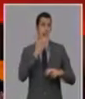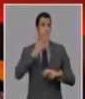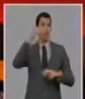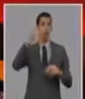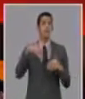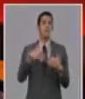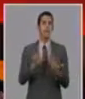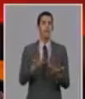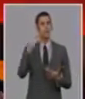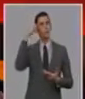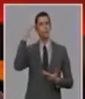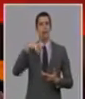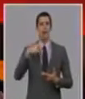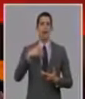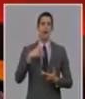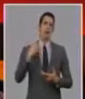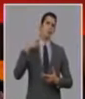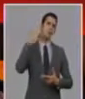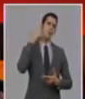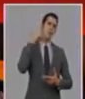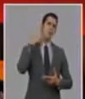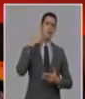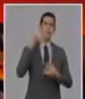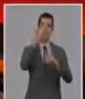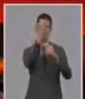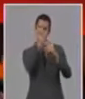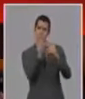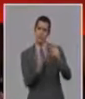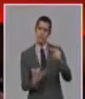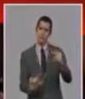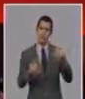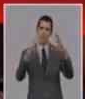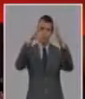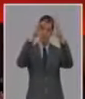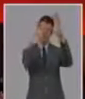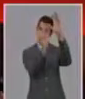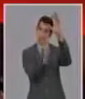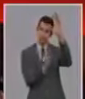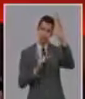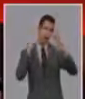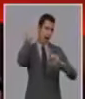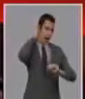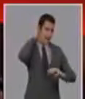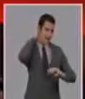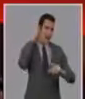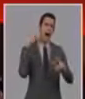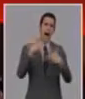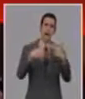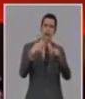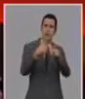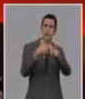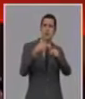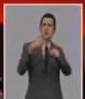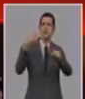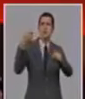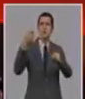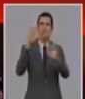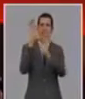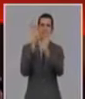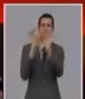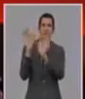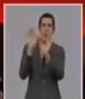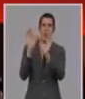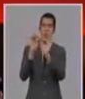madre autólogas en pacientes con lesiones pulmonares. Para ello, para iniciar este tratamiento e incluir